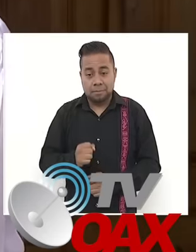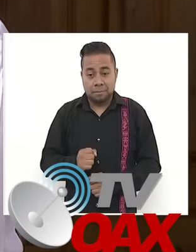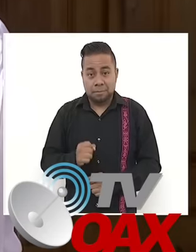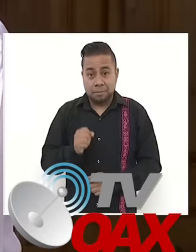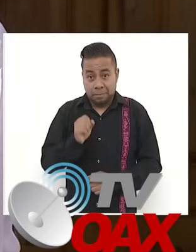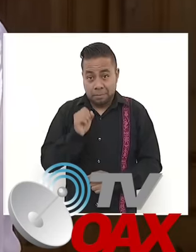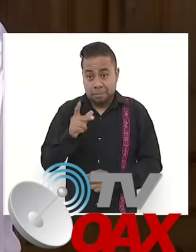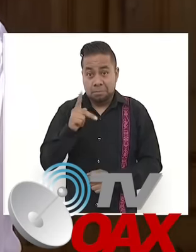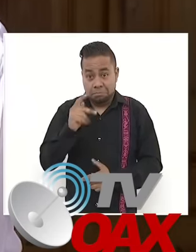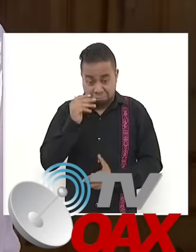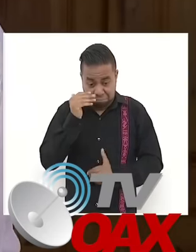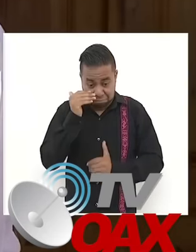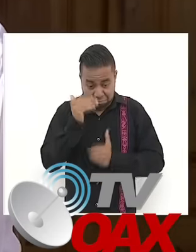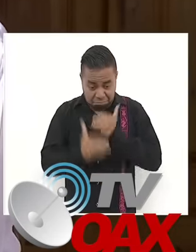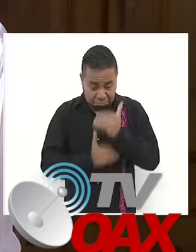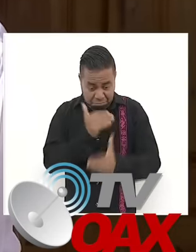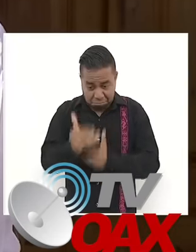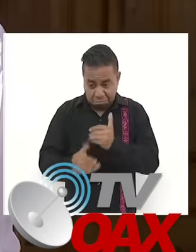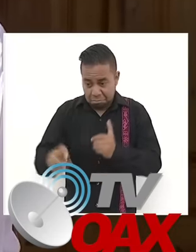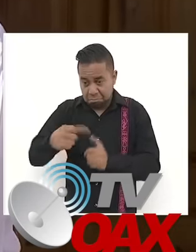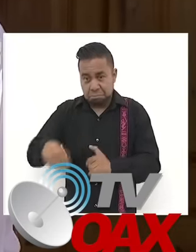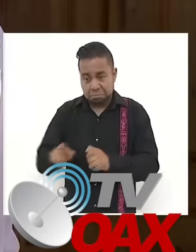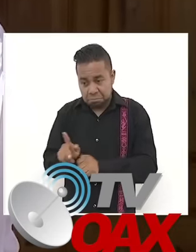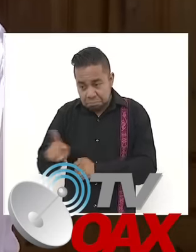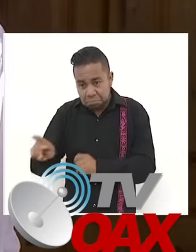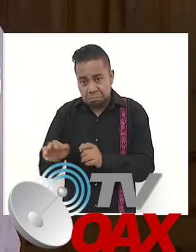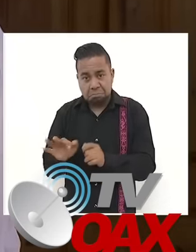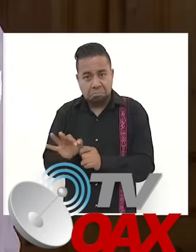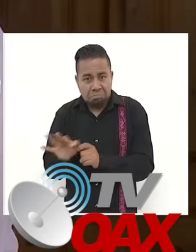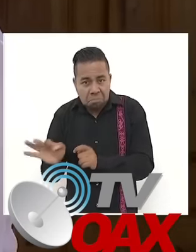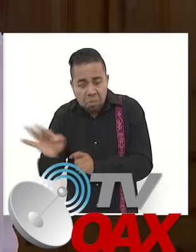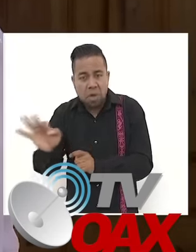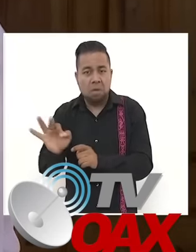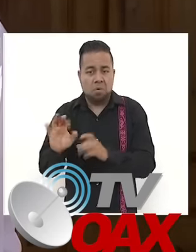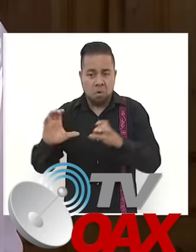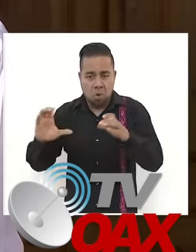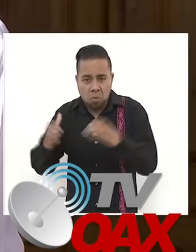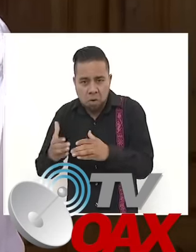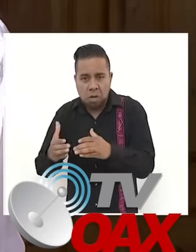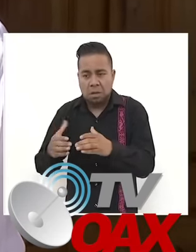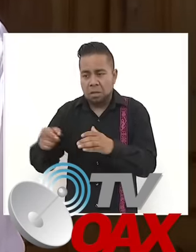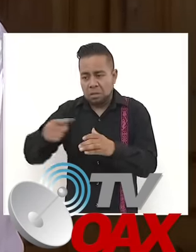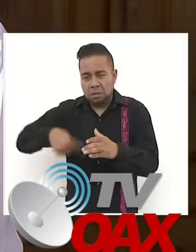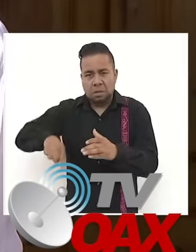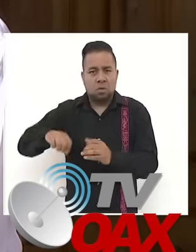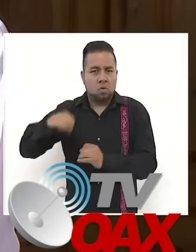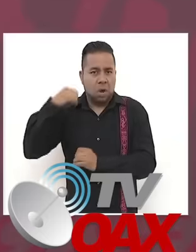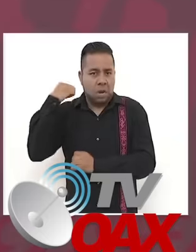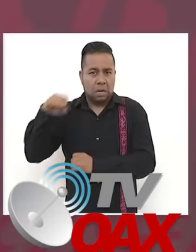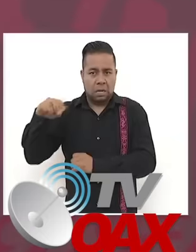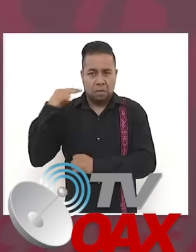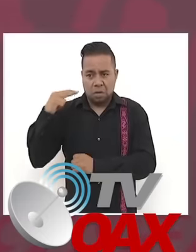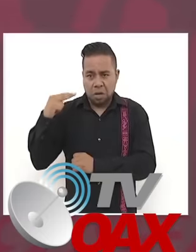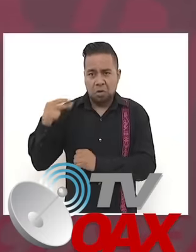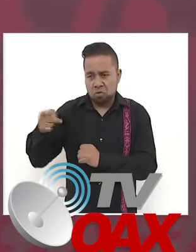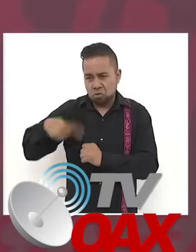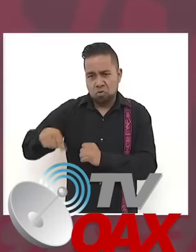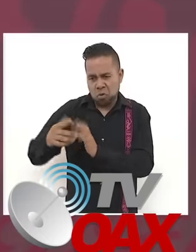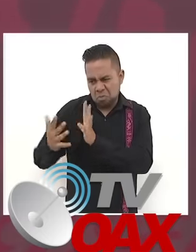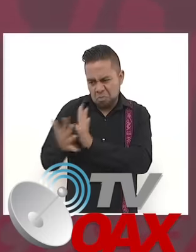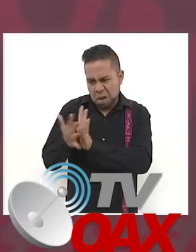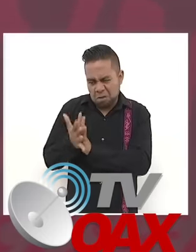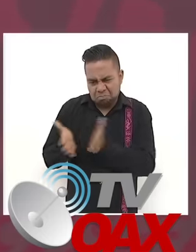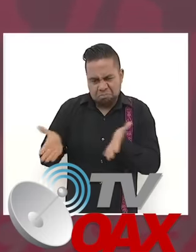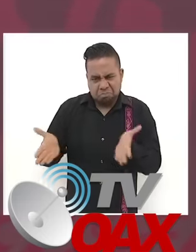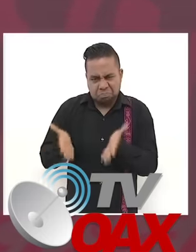avanzamos por el apoyo de las comunidades de Oaxaca, de Veracruz, y tenemos